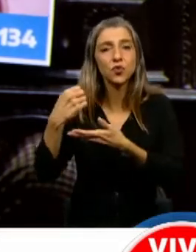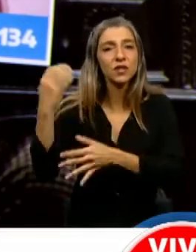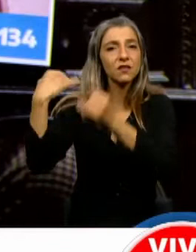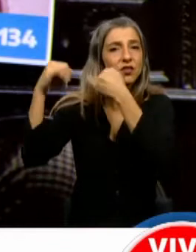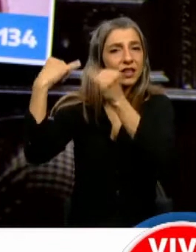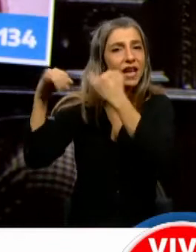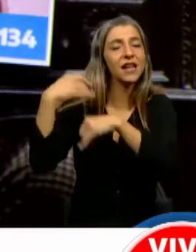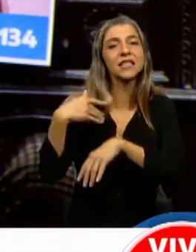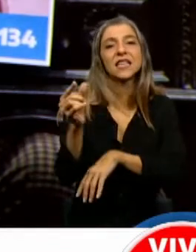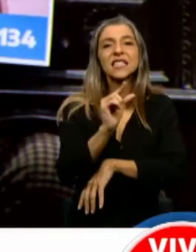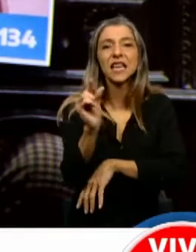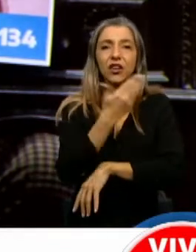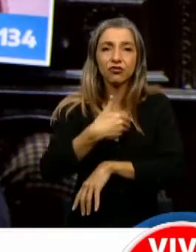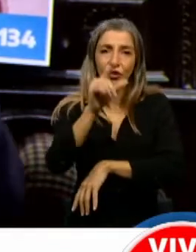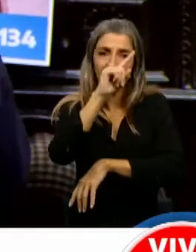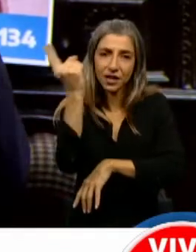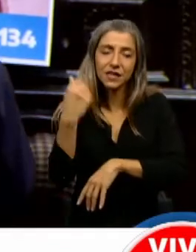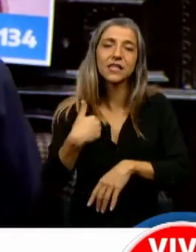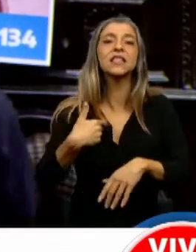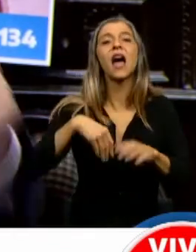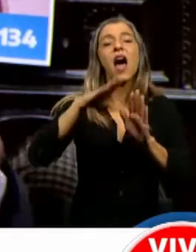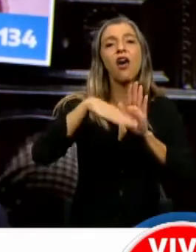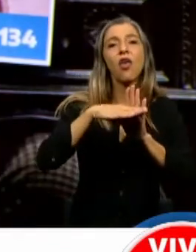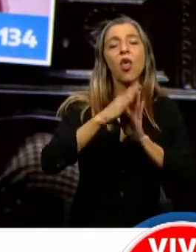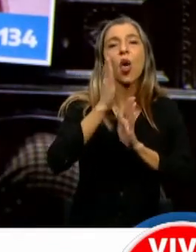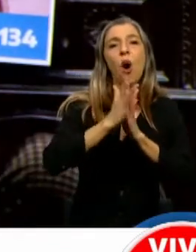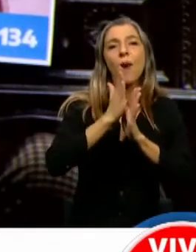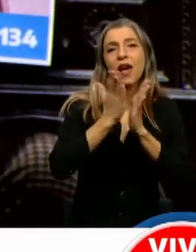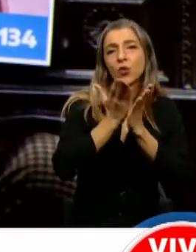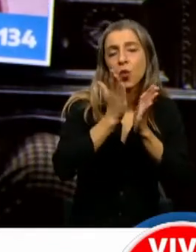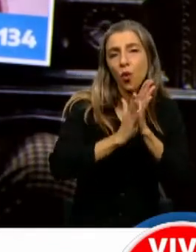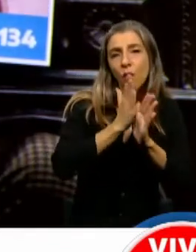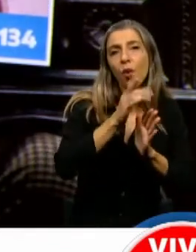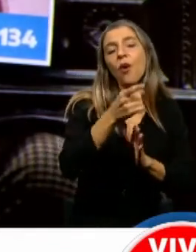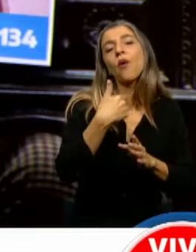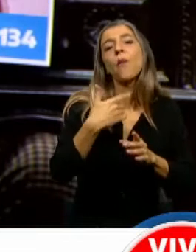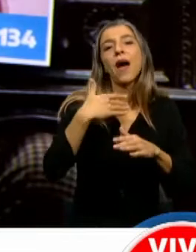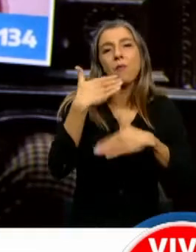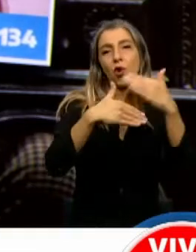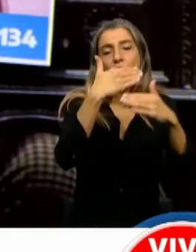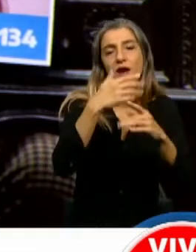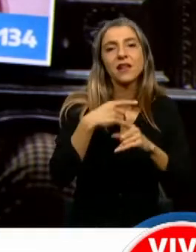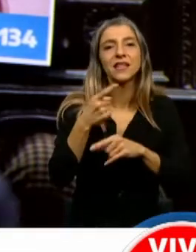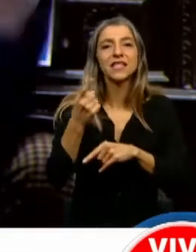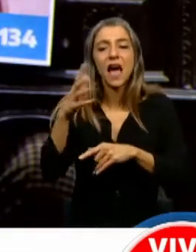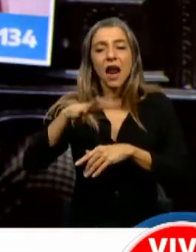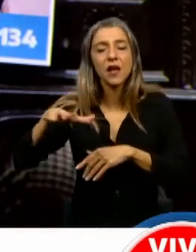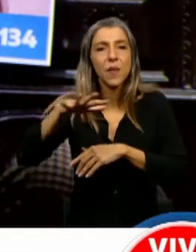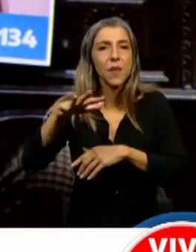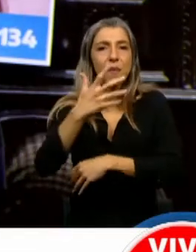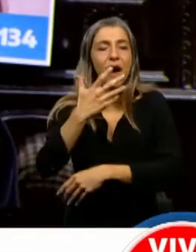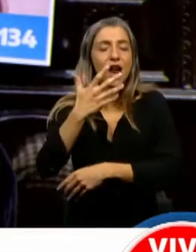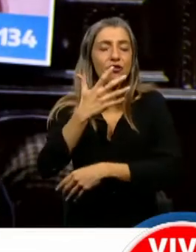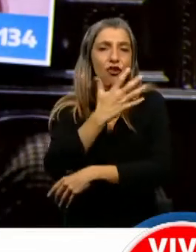garantía estatal, becas Progresar, inversión en barrios populares e inversión en energía. También este